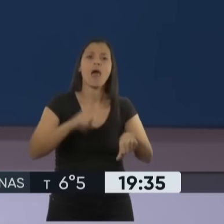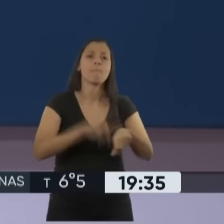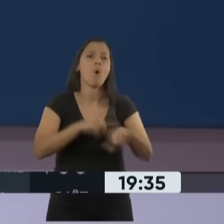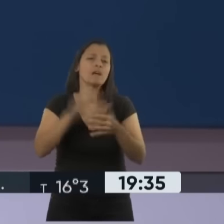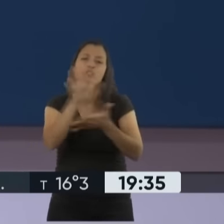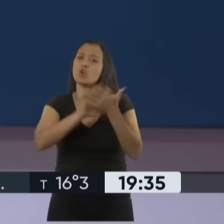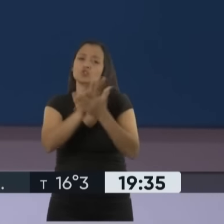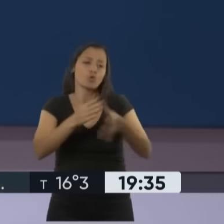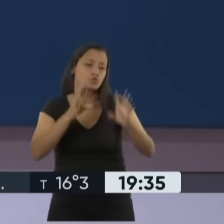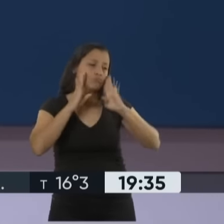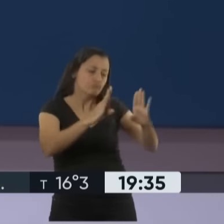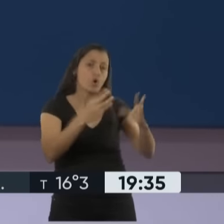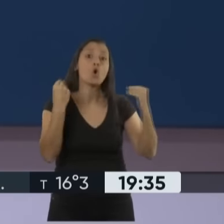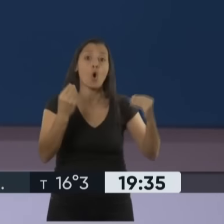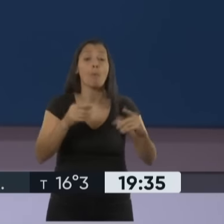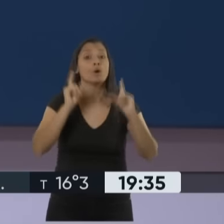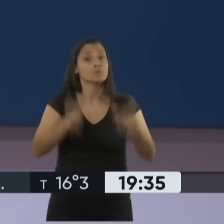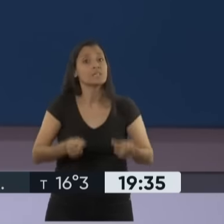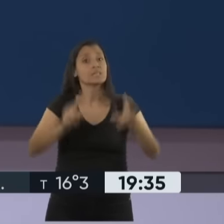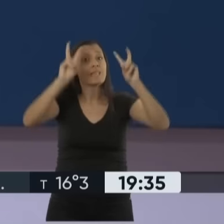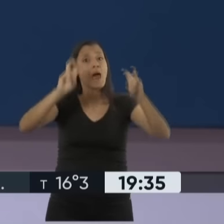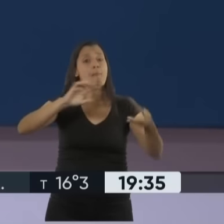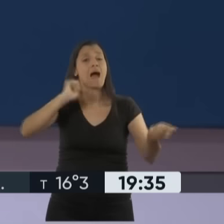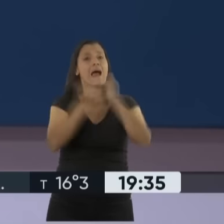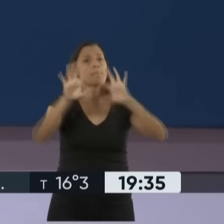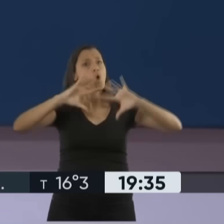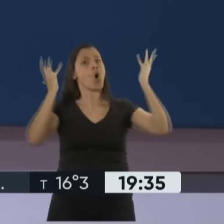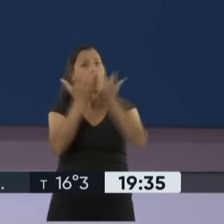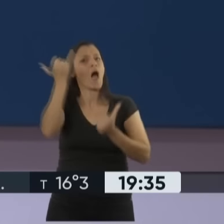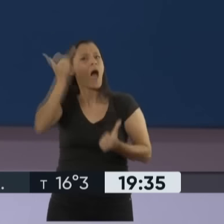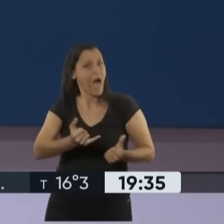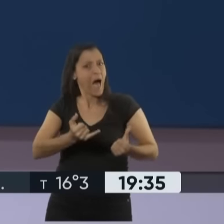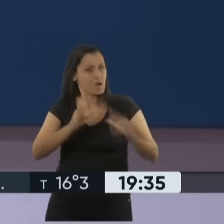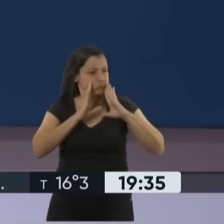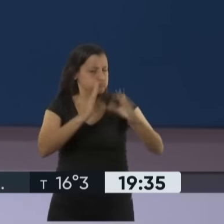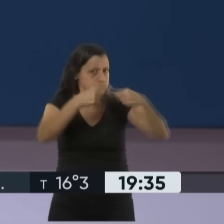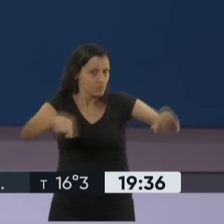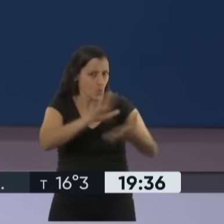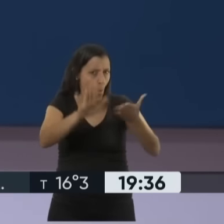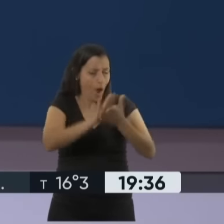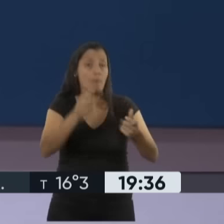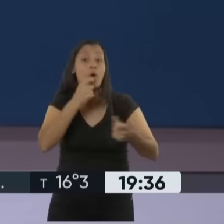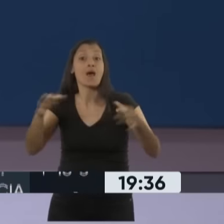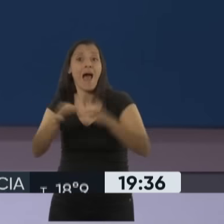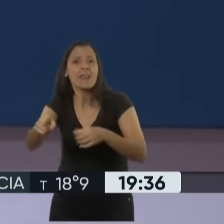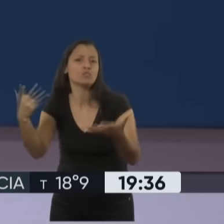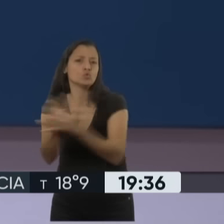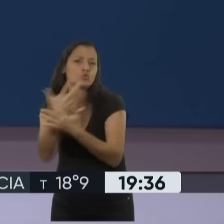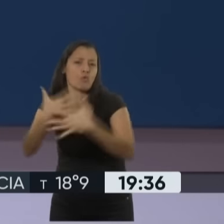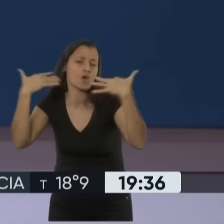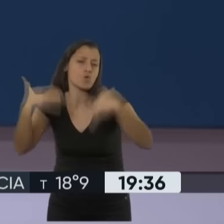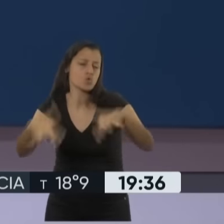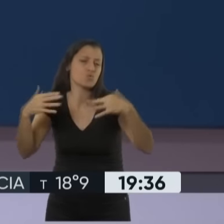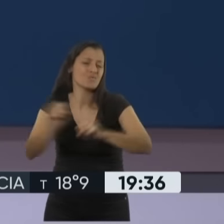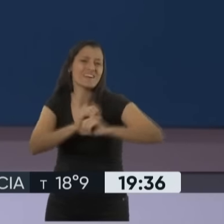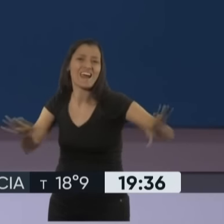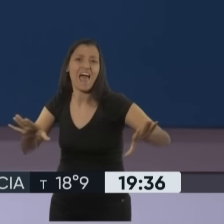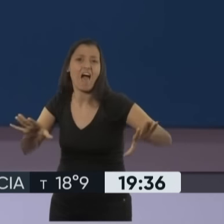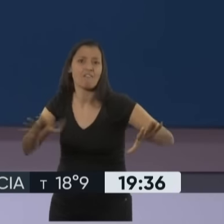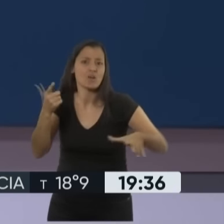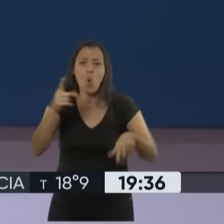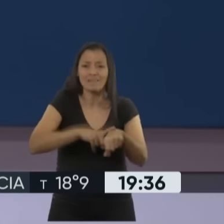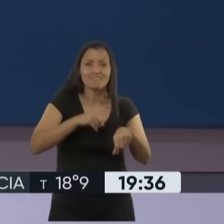el cambio climático también nos enfrenta nuevos desafíos el caribe lo padece de modo dramático y